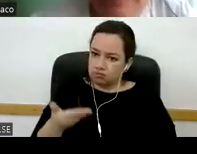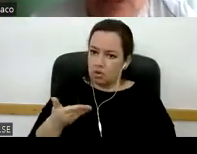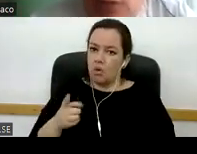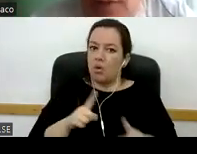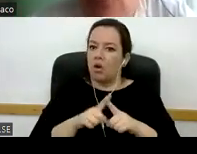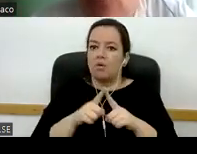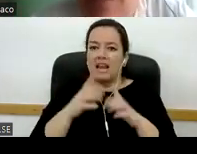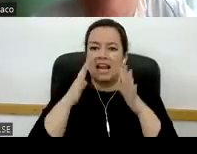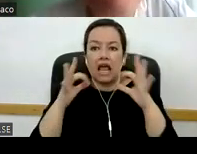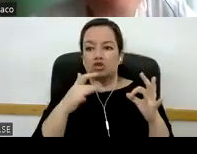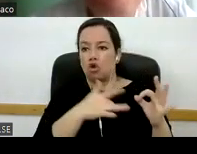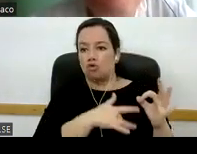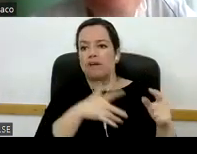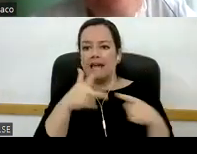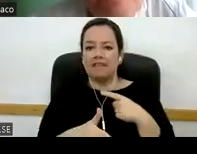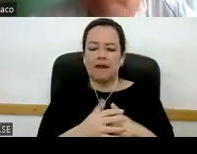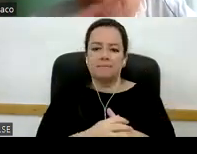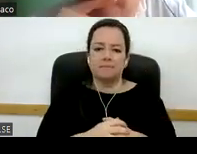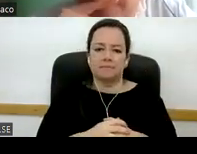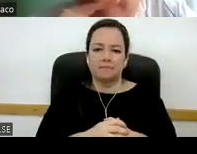maleta antirriesgo cardiovascular.